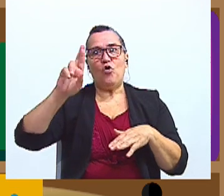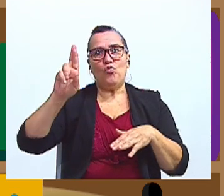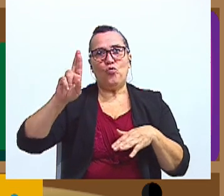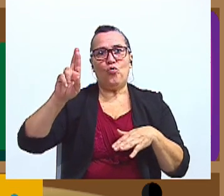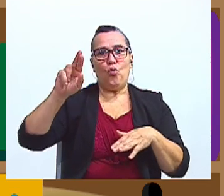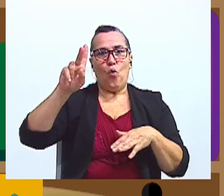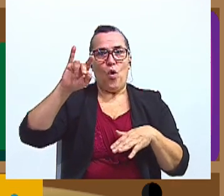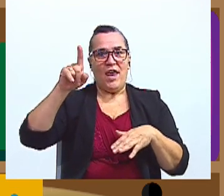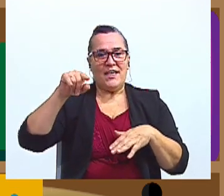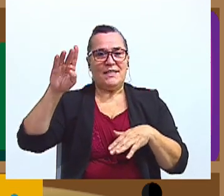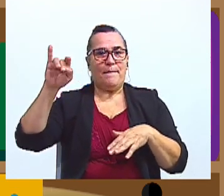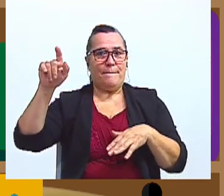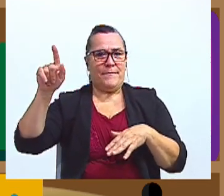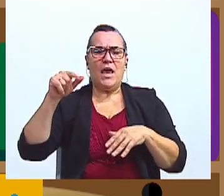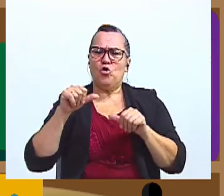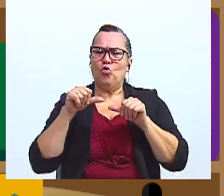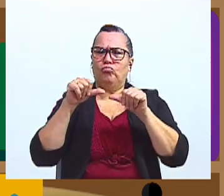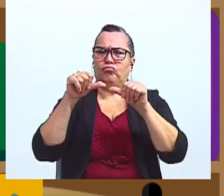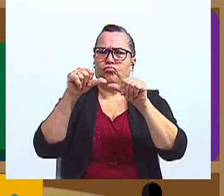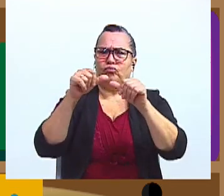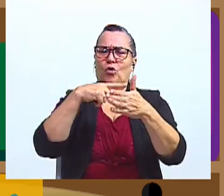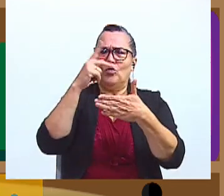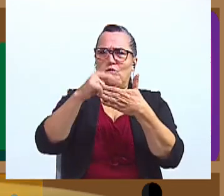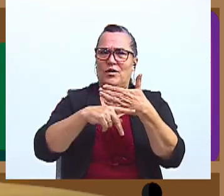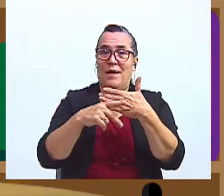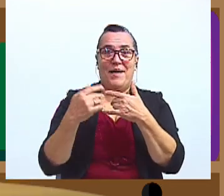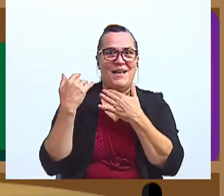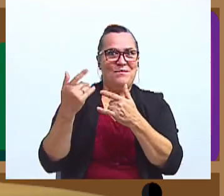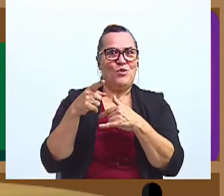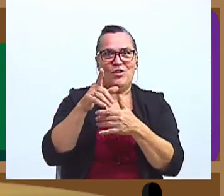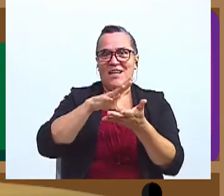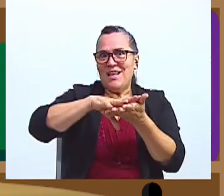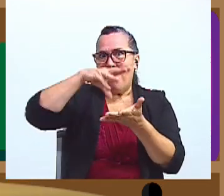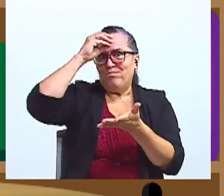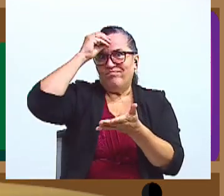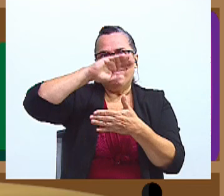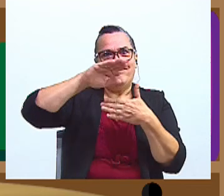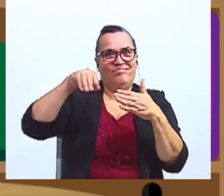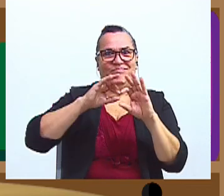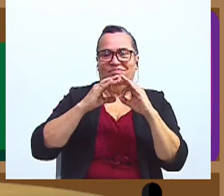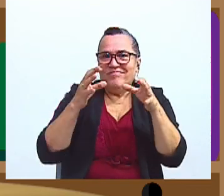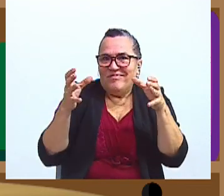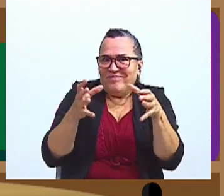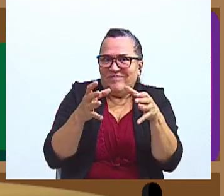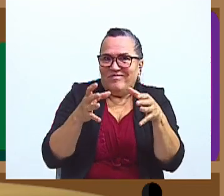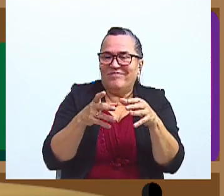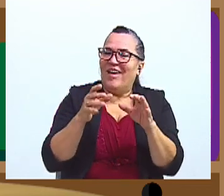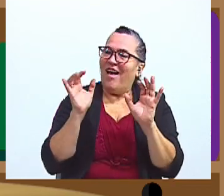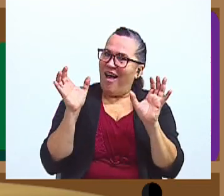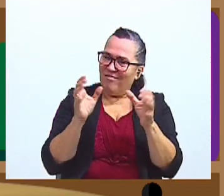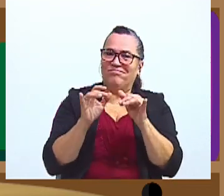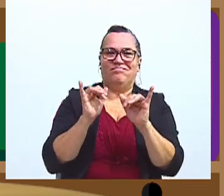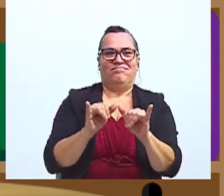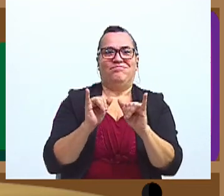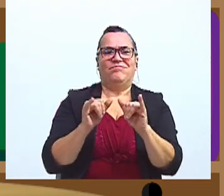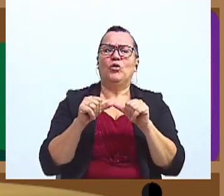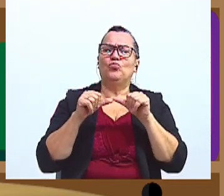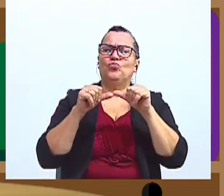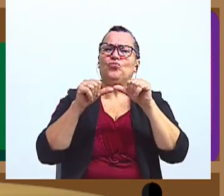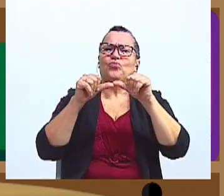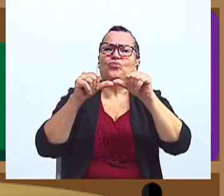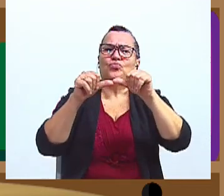el transcurso de los programas. Espero que estén aprendiendo todos en familia, como debe ser, y que